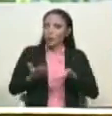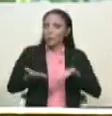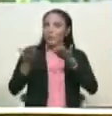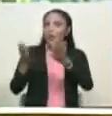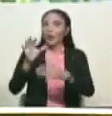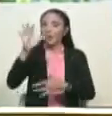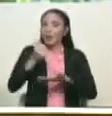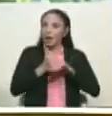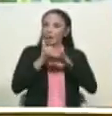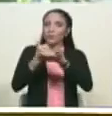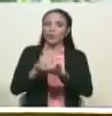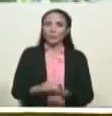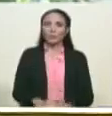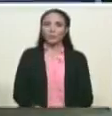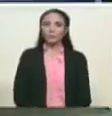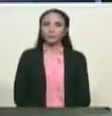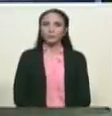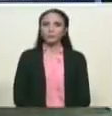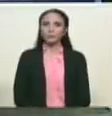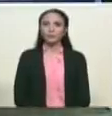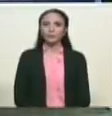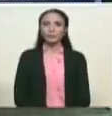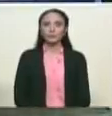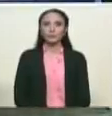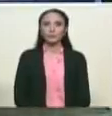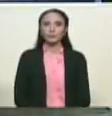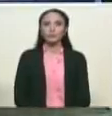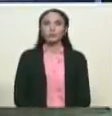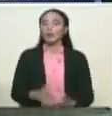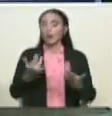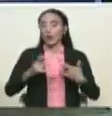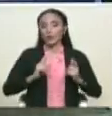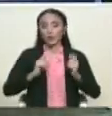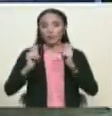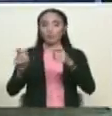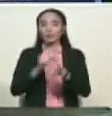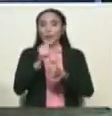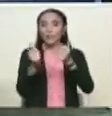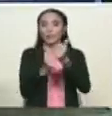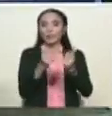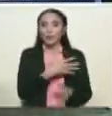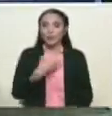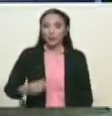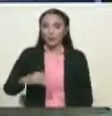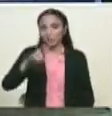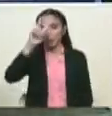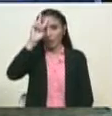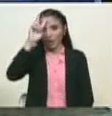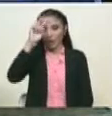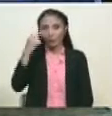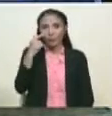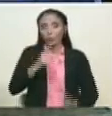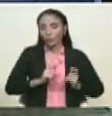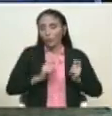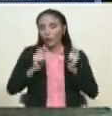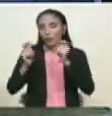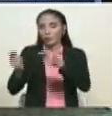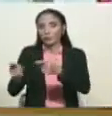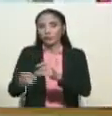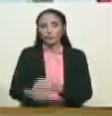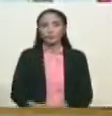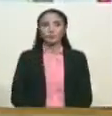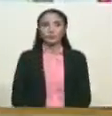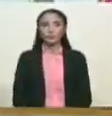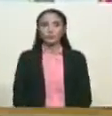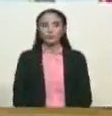Y bueno, yo venía hablando, y es una tarea que le estoy entregando inmediatamente al vicepresidente de Economía, Tarek El